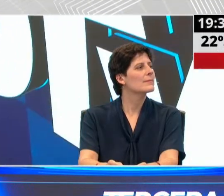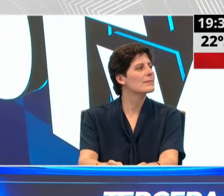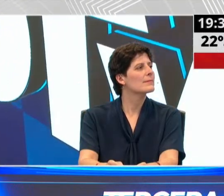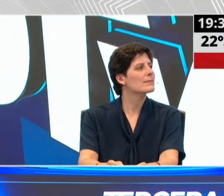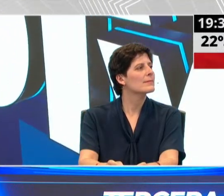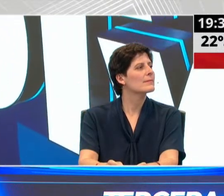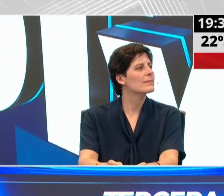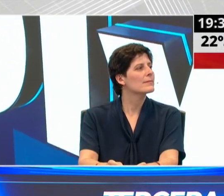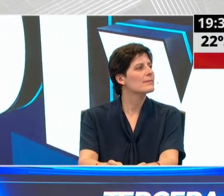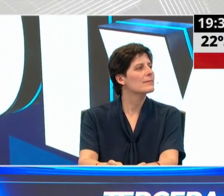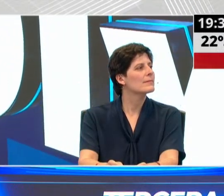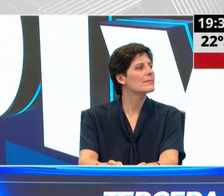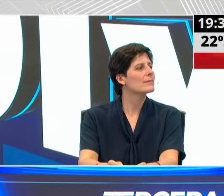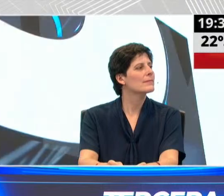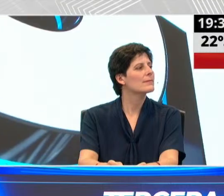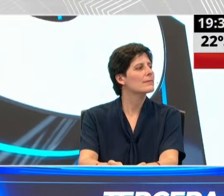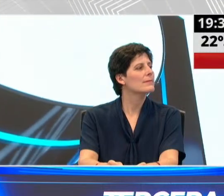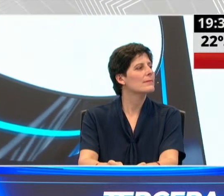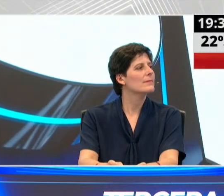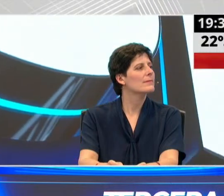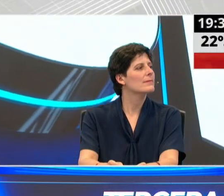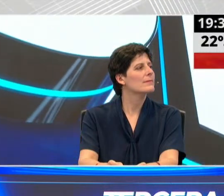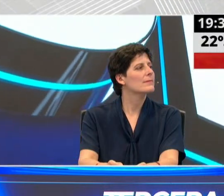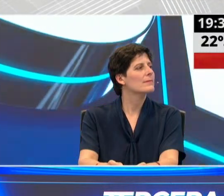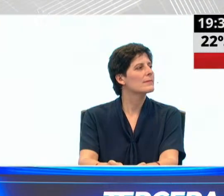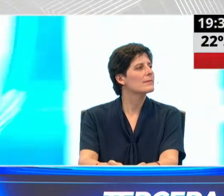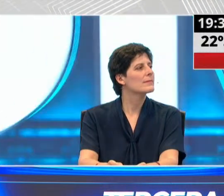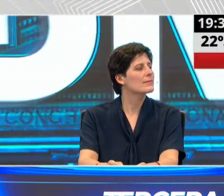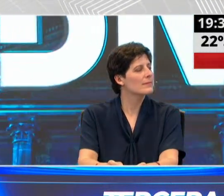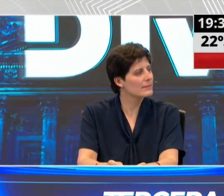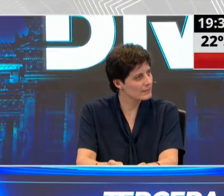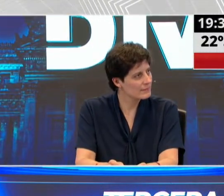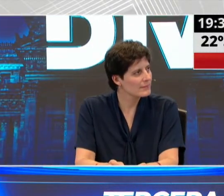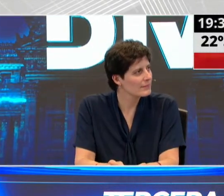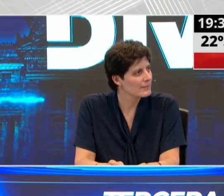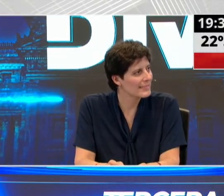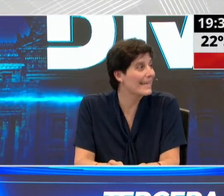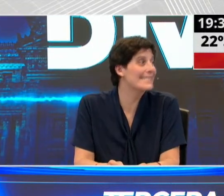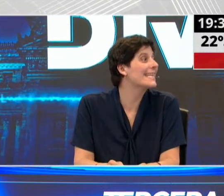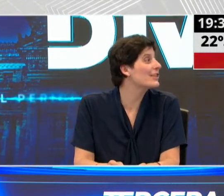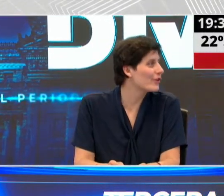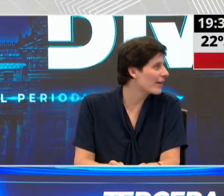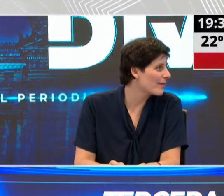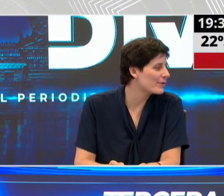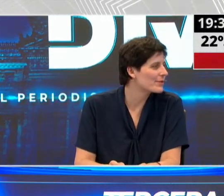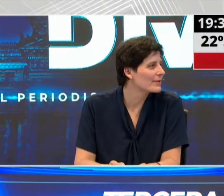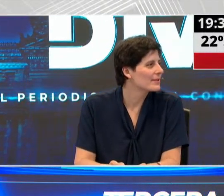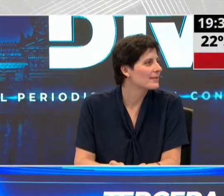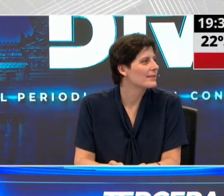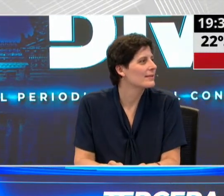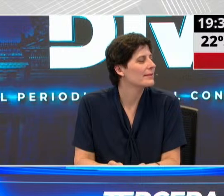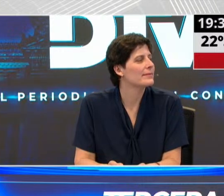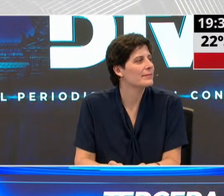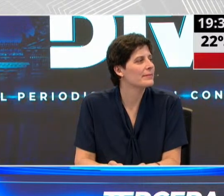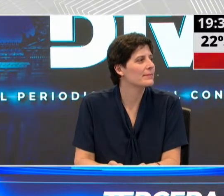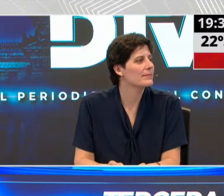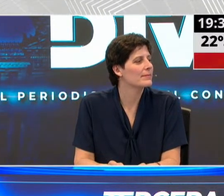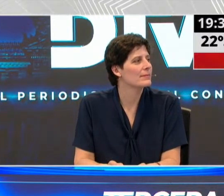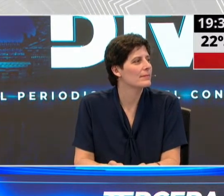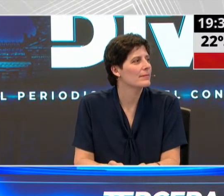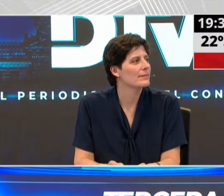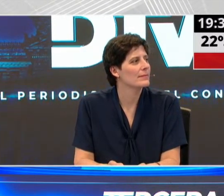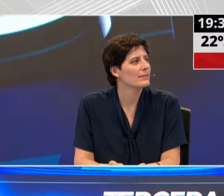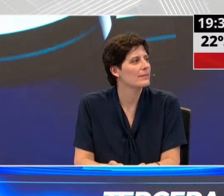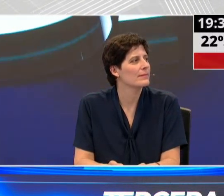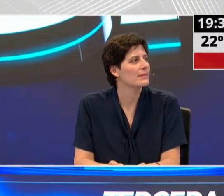políticos acá, sino que muchas veces ese juego se va a terminar dando por fuera del recinto, digamos. Claro. Y ahí también,